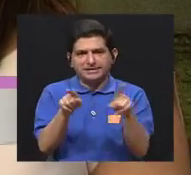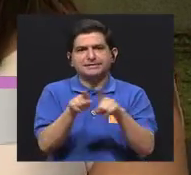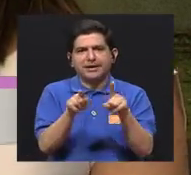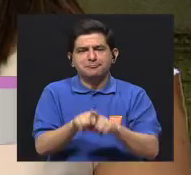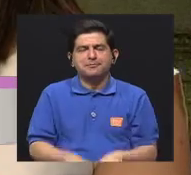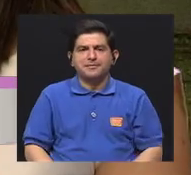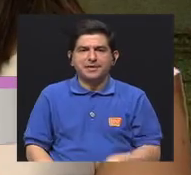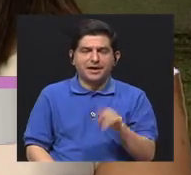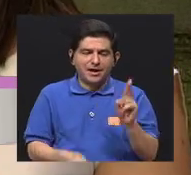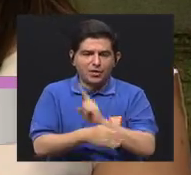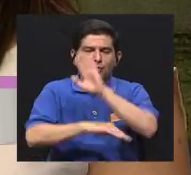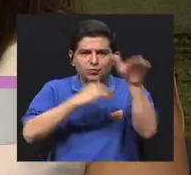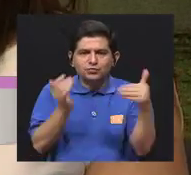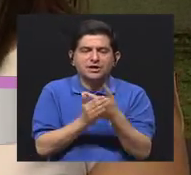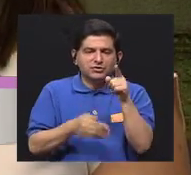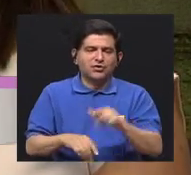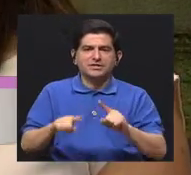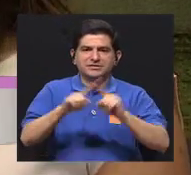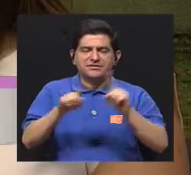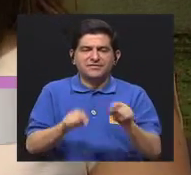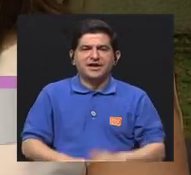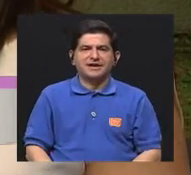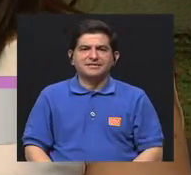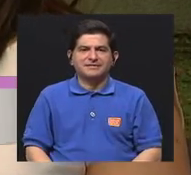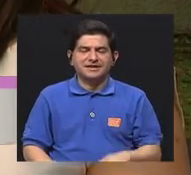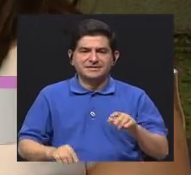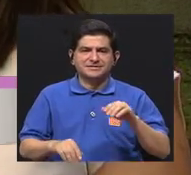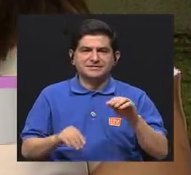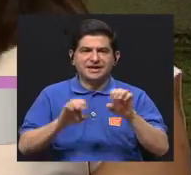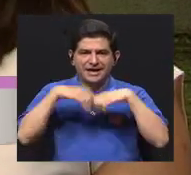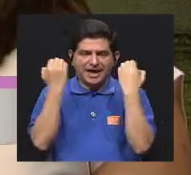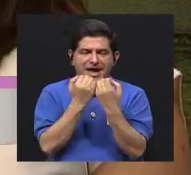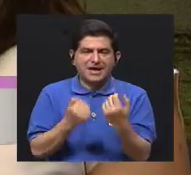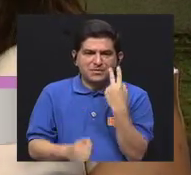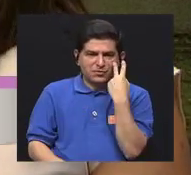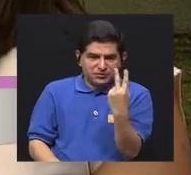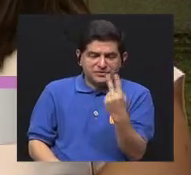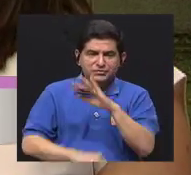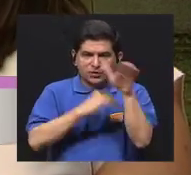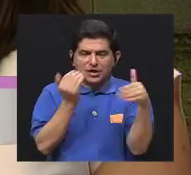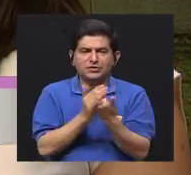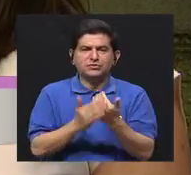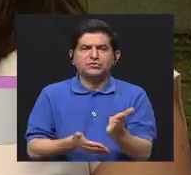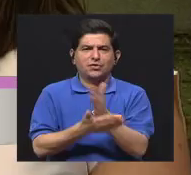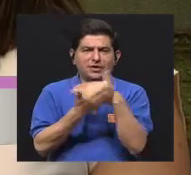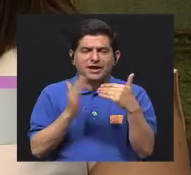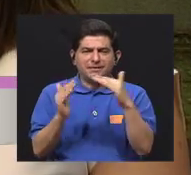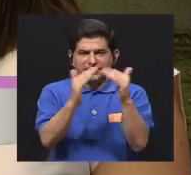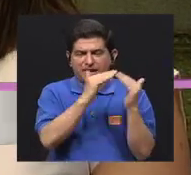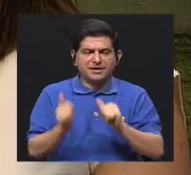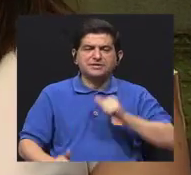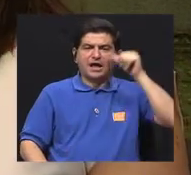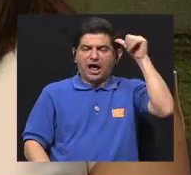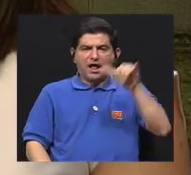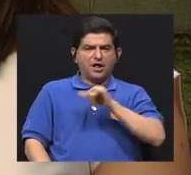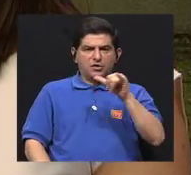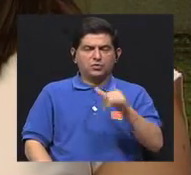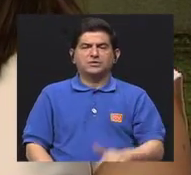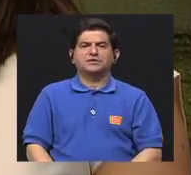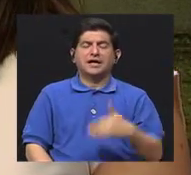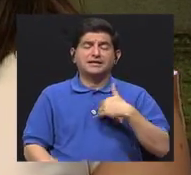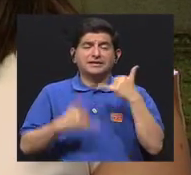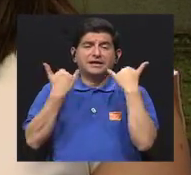están expuestos a todas estas unidades visuales, y todo el segmento de la población adulta también. Lo que